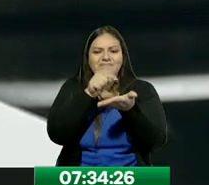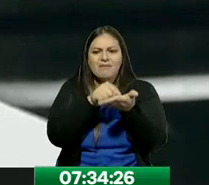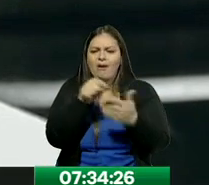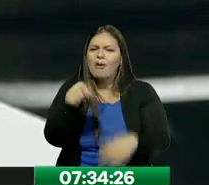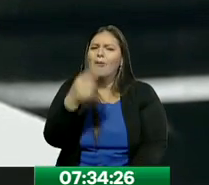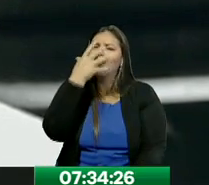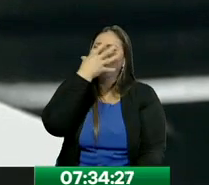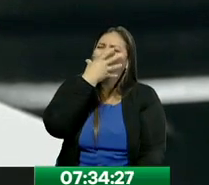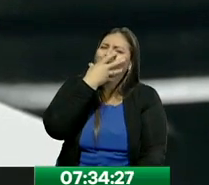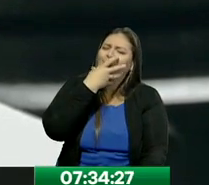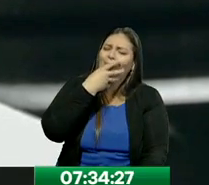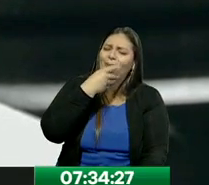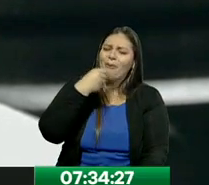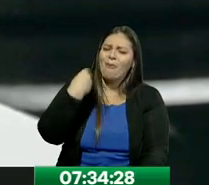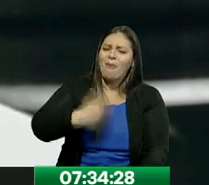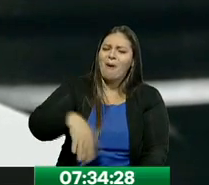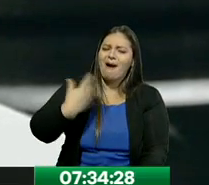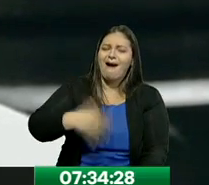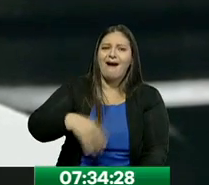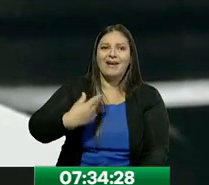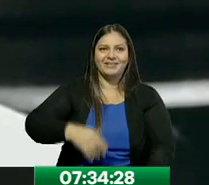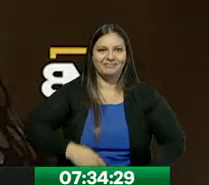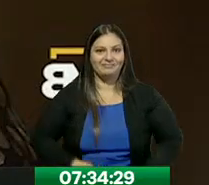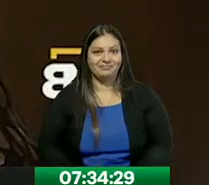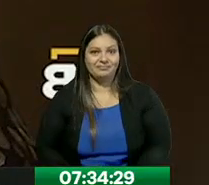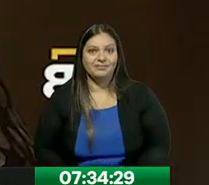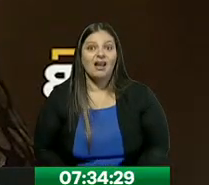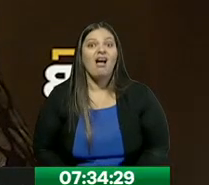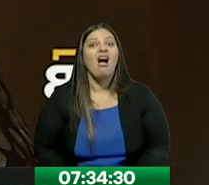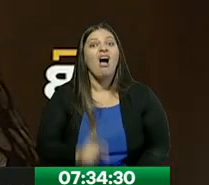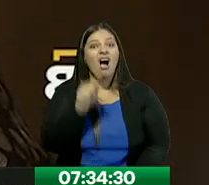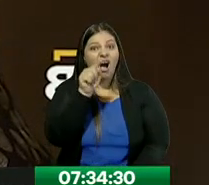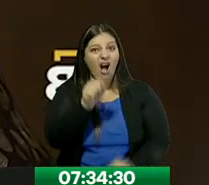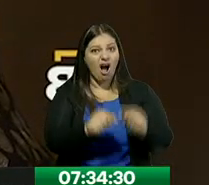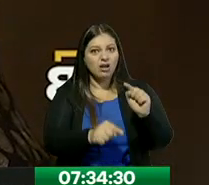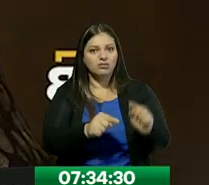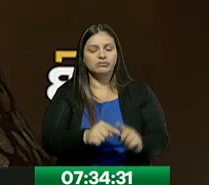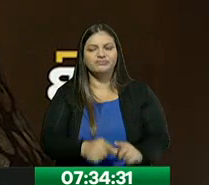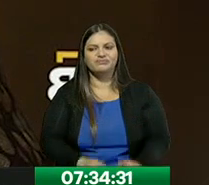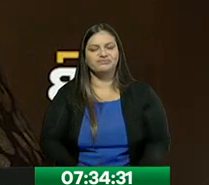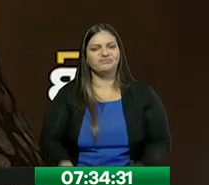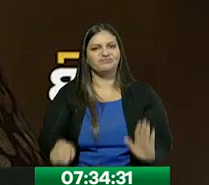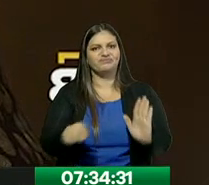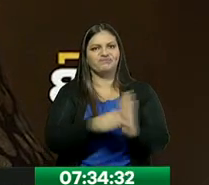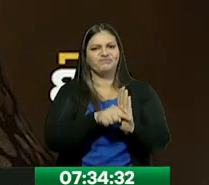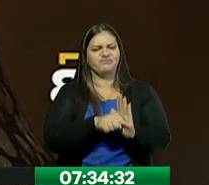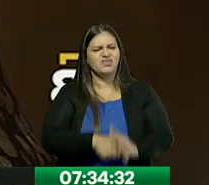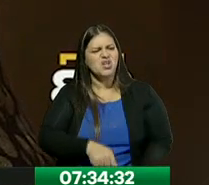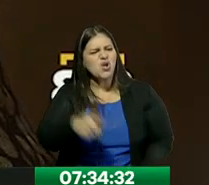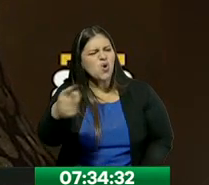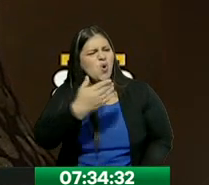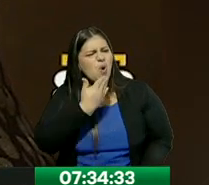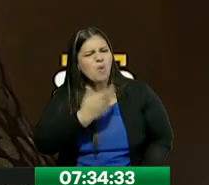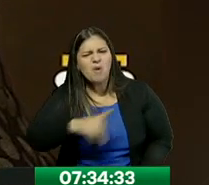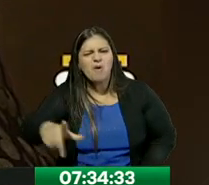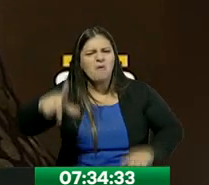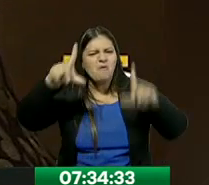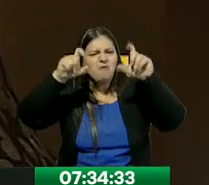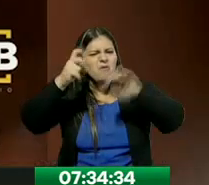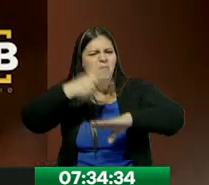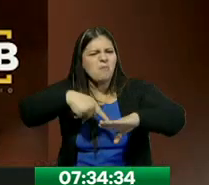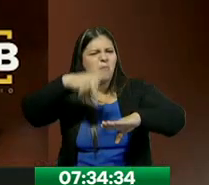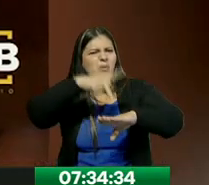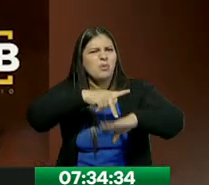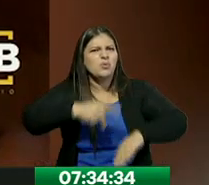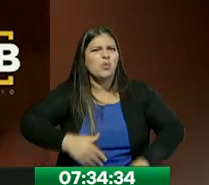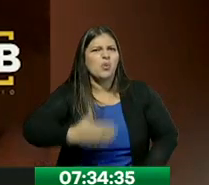absolutamente irresistible. Sin embargo, no faltaron críticos que acusan al fotógrafo de haber usado el editor de fotos y de haberle